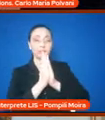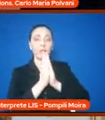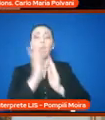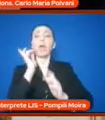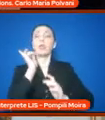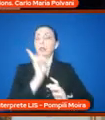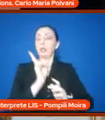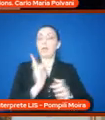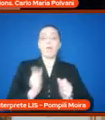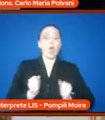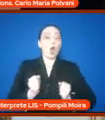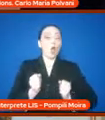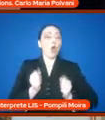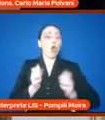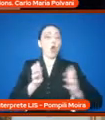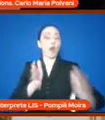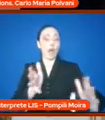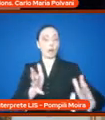con justicia